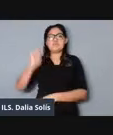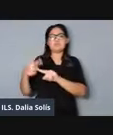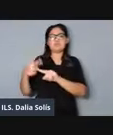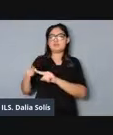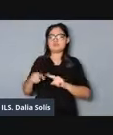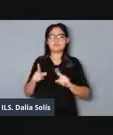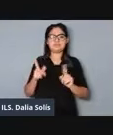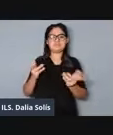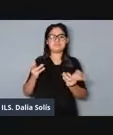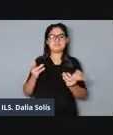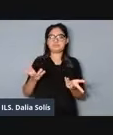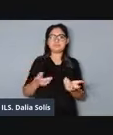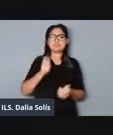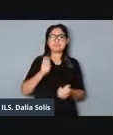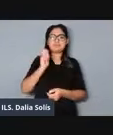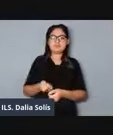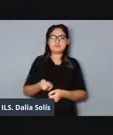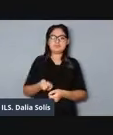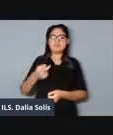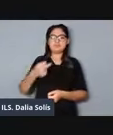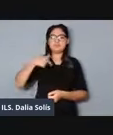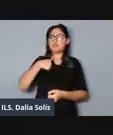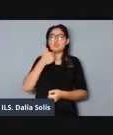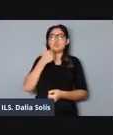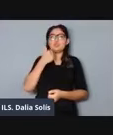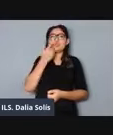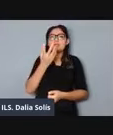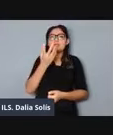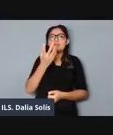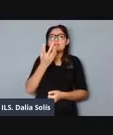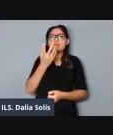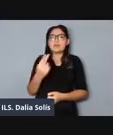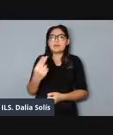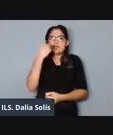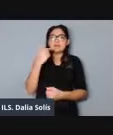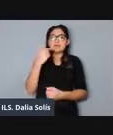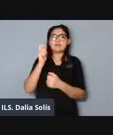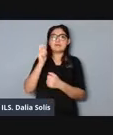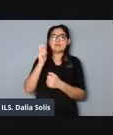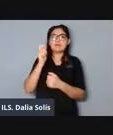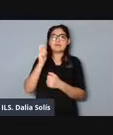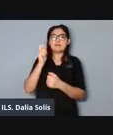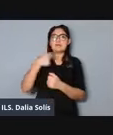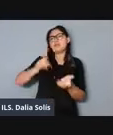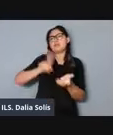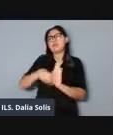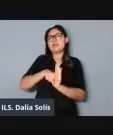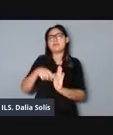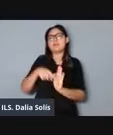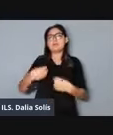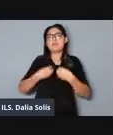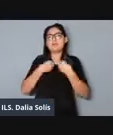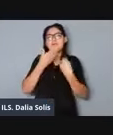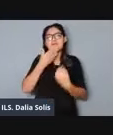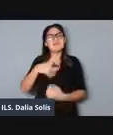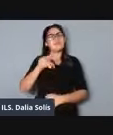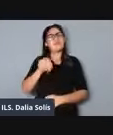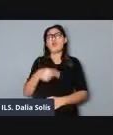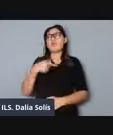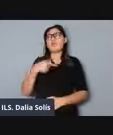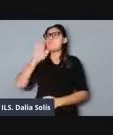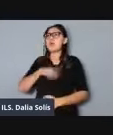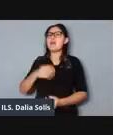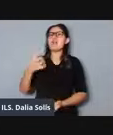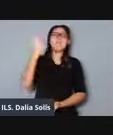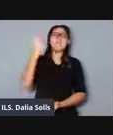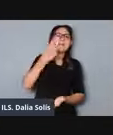negatividad, mi pésima forma de vivir, mi pésima forma de estar, mi amargura, ¿no? Que no se note. Entonces, en ese momento lo